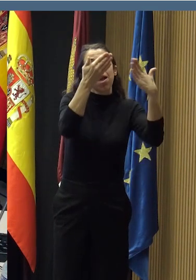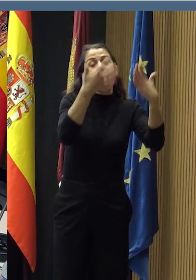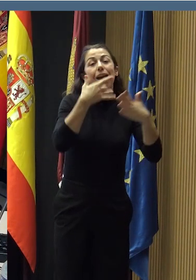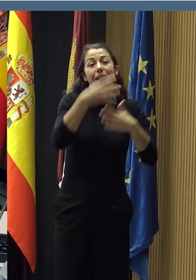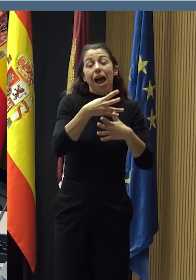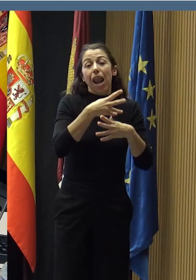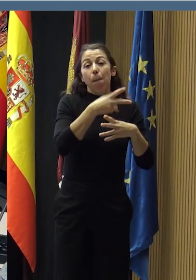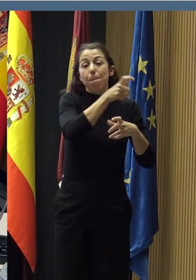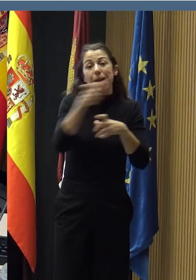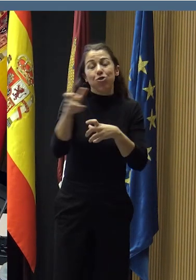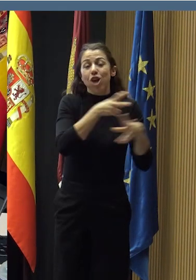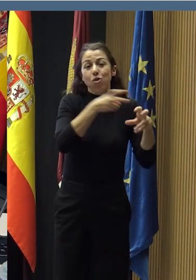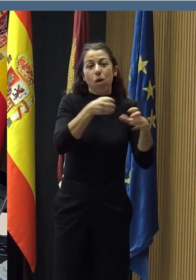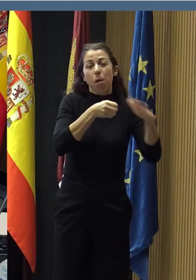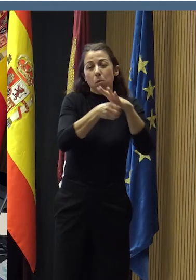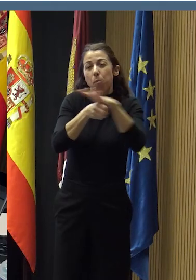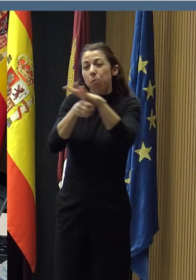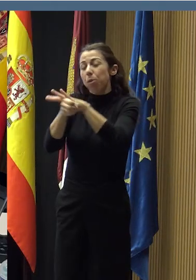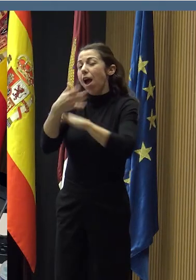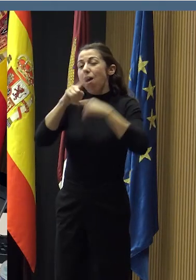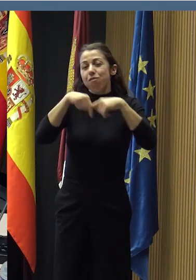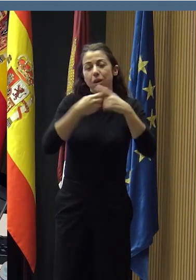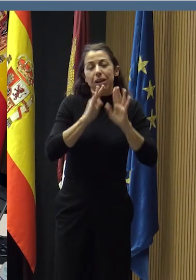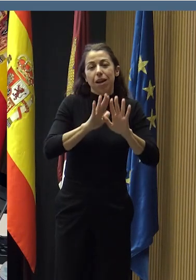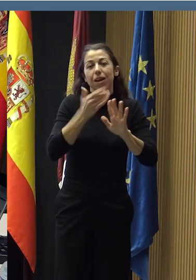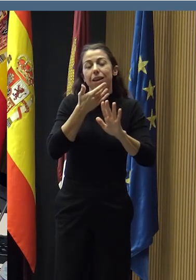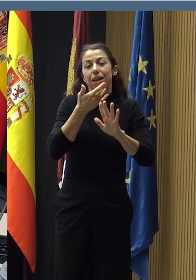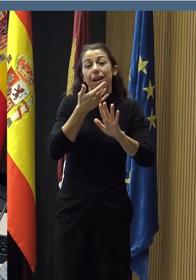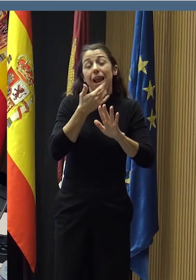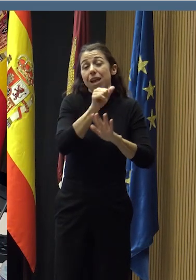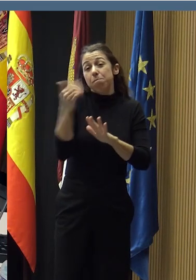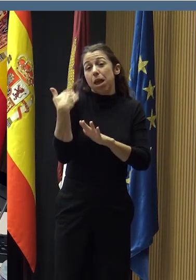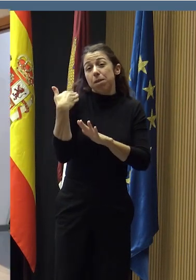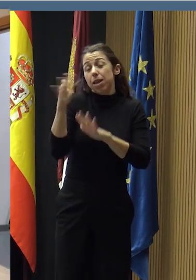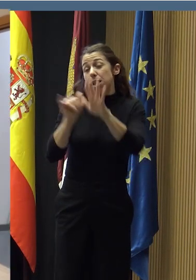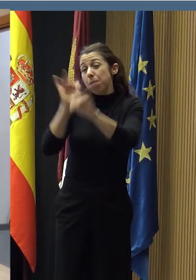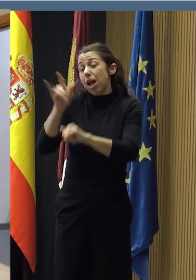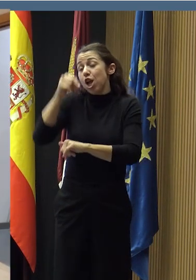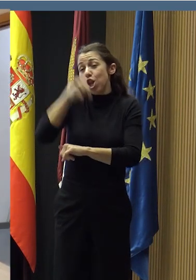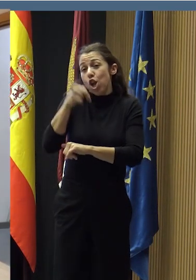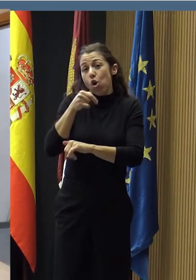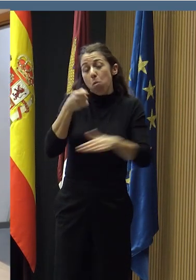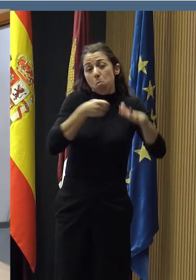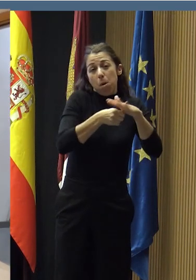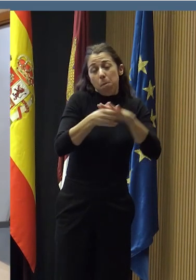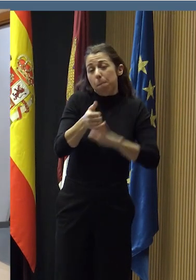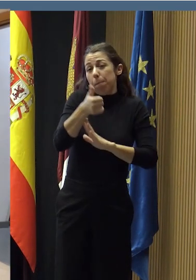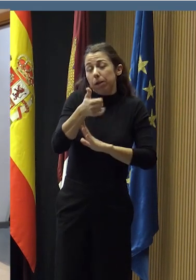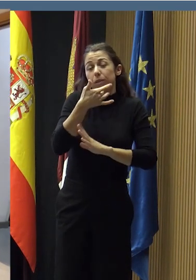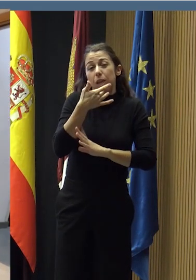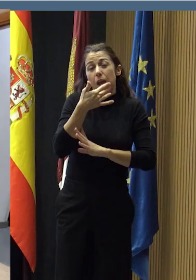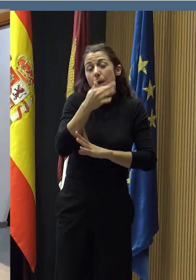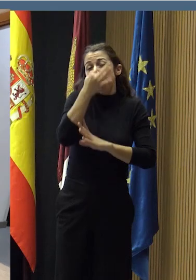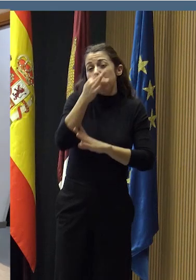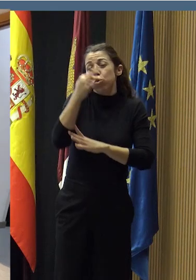las nuevas incorporaciones a esta gran familia que tras el llamamiento de la semana pasada se han incorporado.